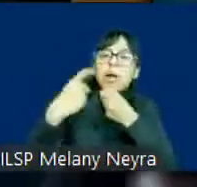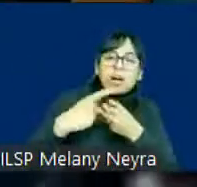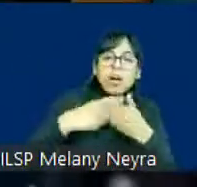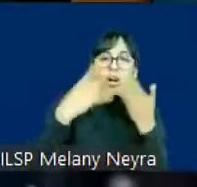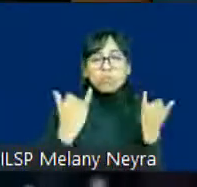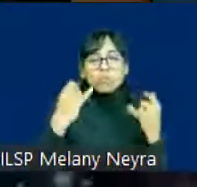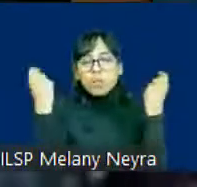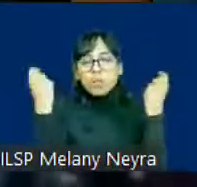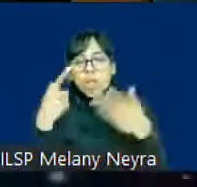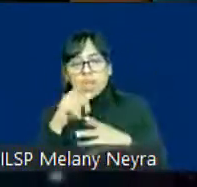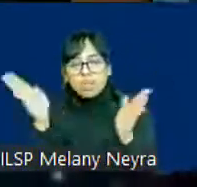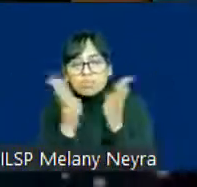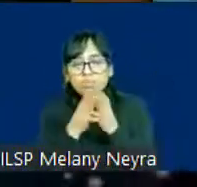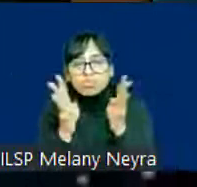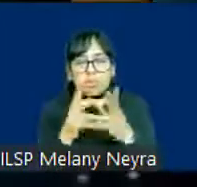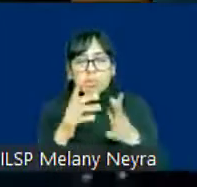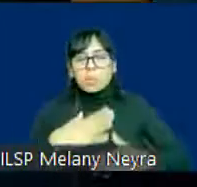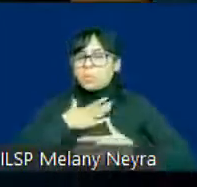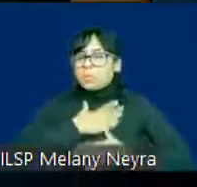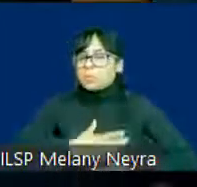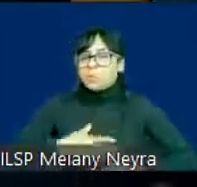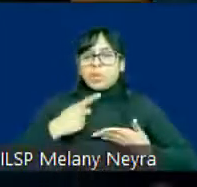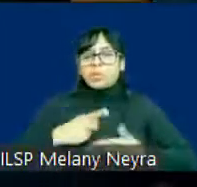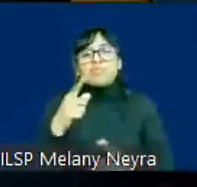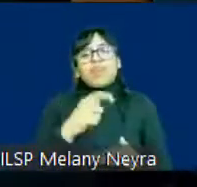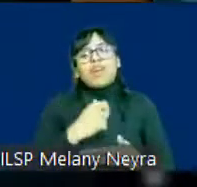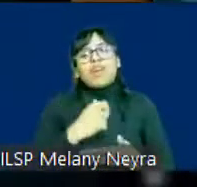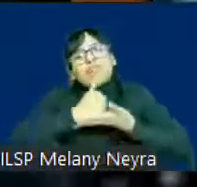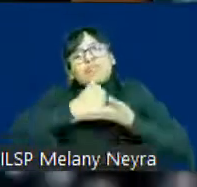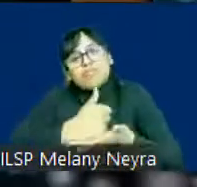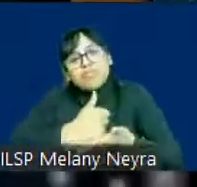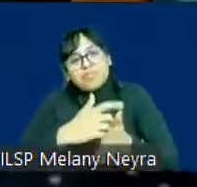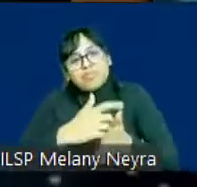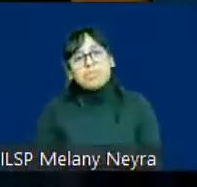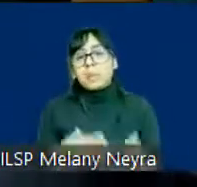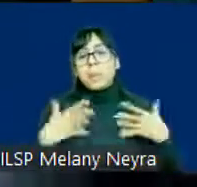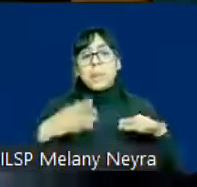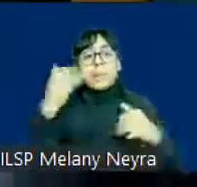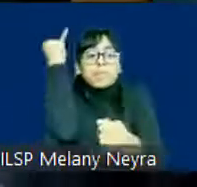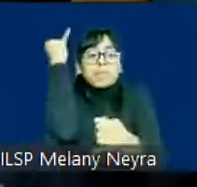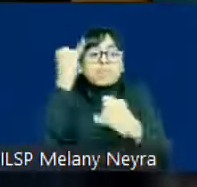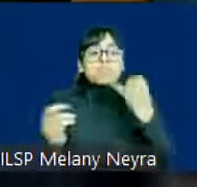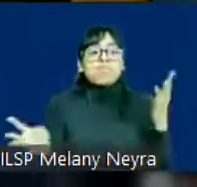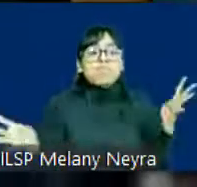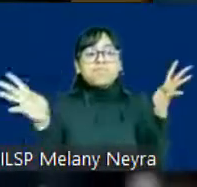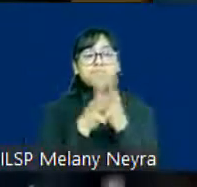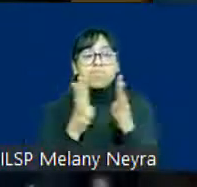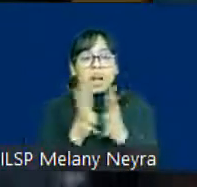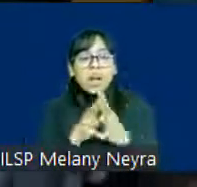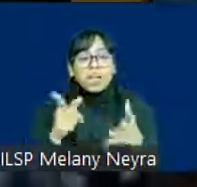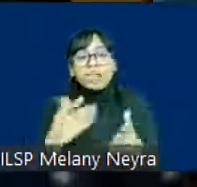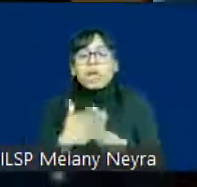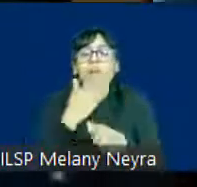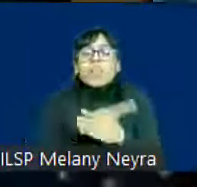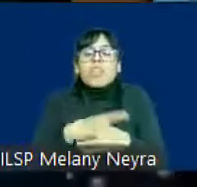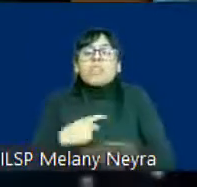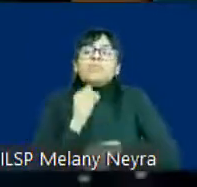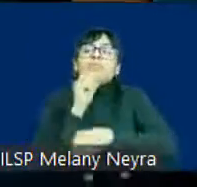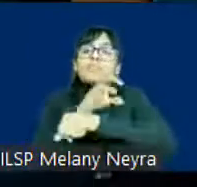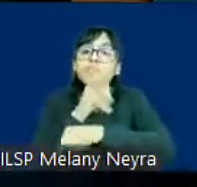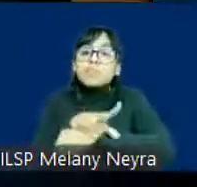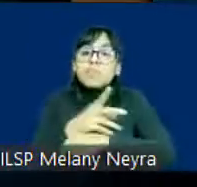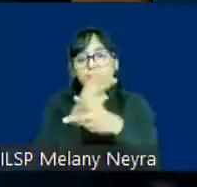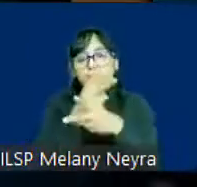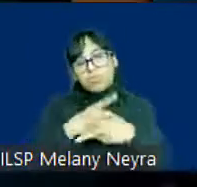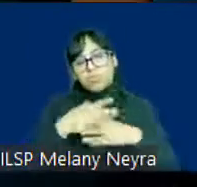de todo corazón que les haya sido de mucha utilidad. Doy por clausurado el evento entonces, no sin antes recomendarles que cuiden